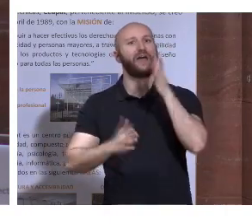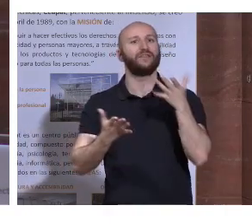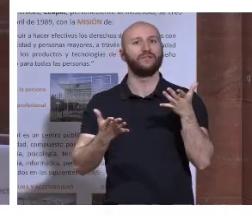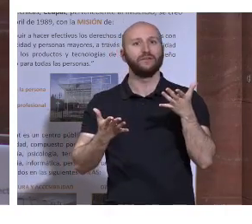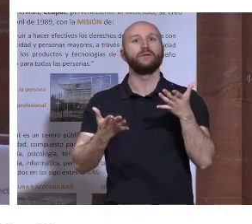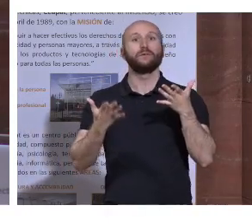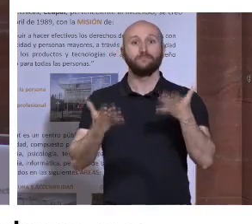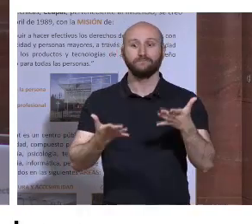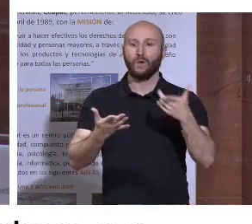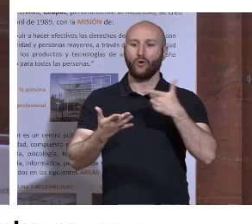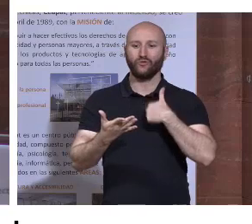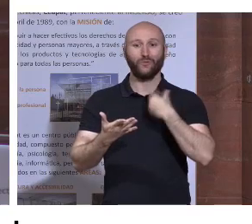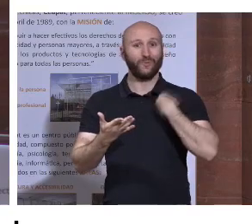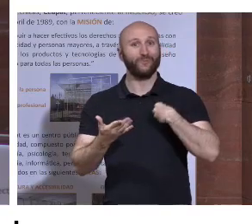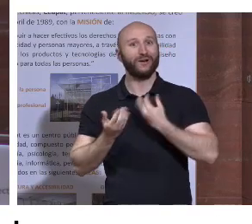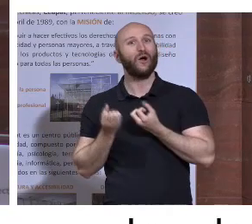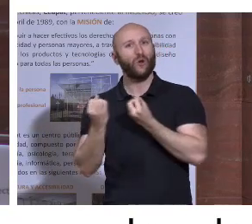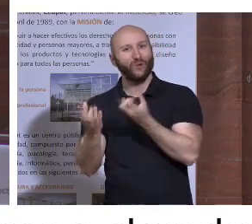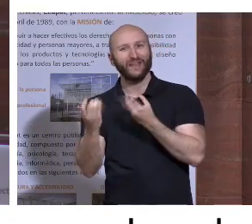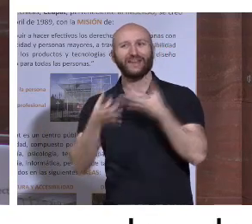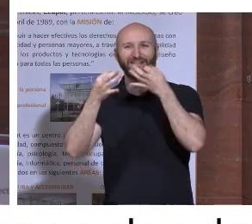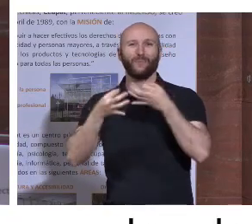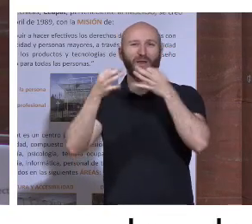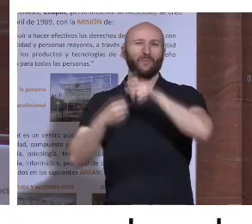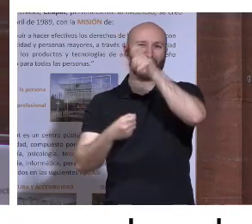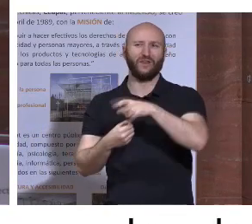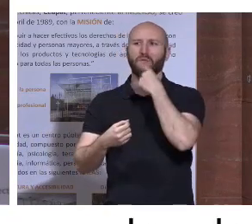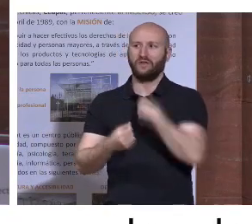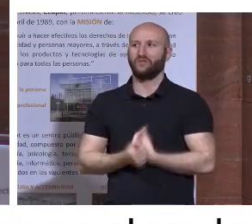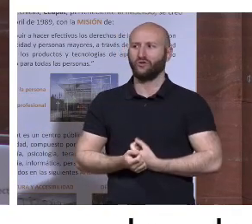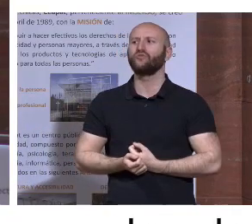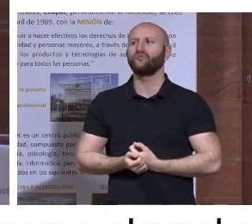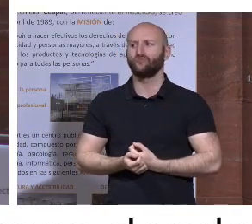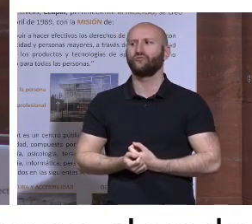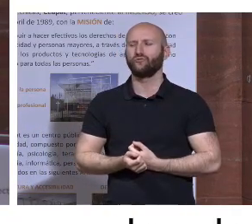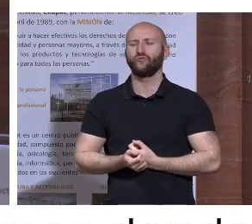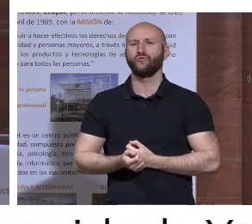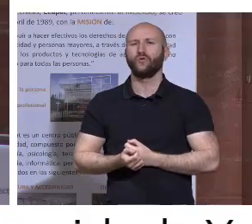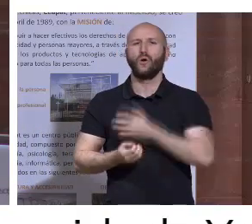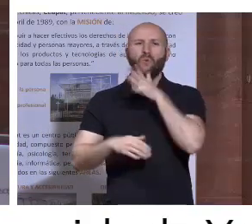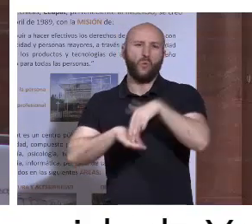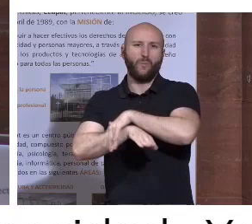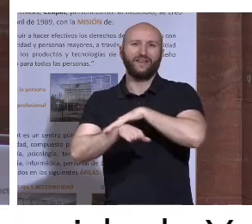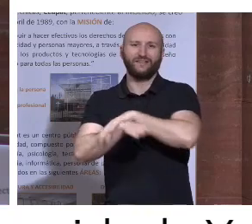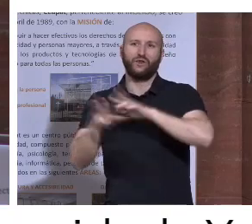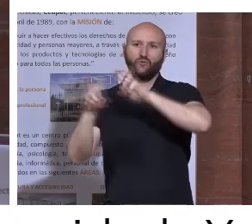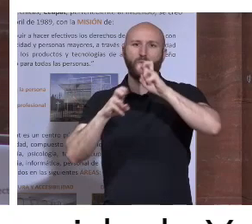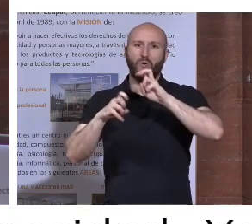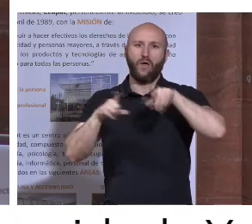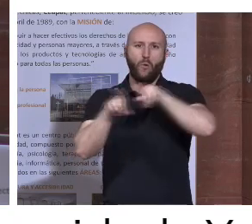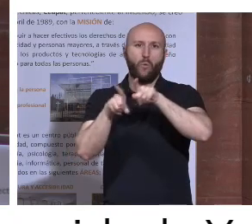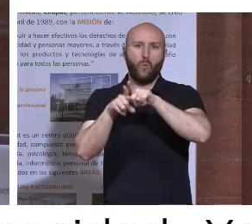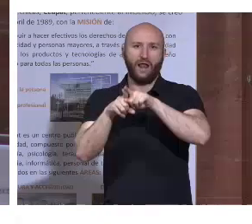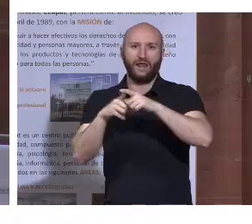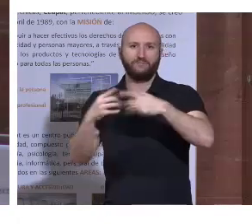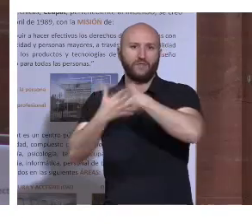Yo cuando esto lo contaba, siempre había algún agorero que me decía, sí, sí, claro, y porque es un nuevo ministerio y así pasan del 18 al 20. Y digo,